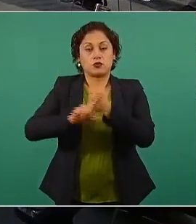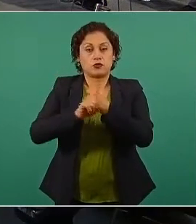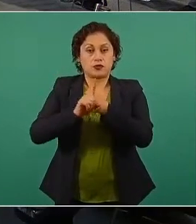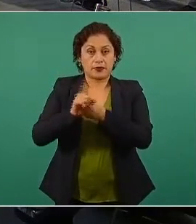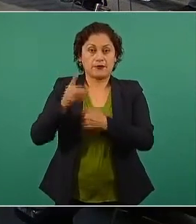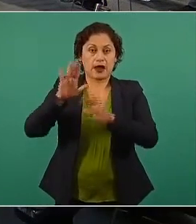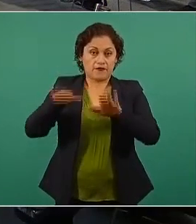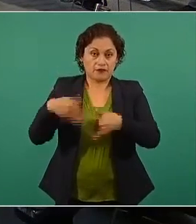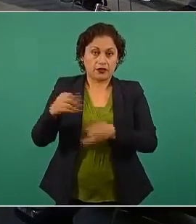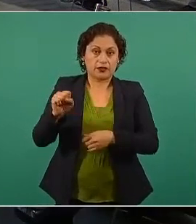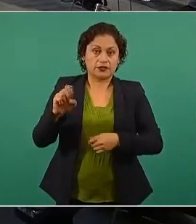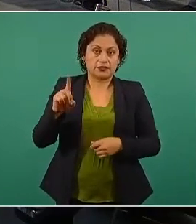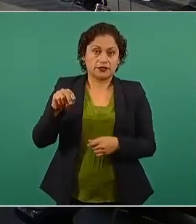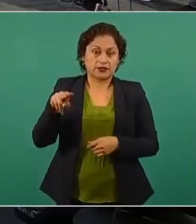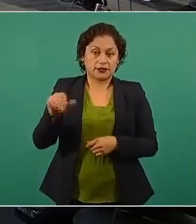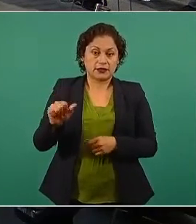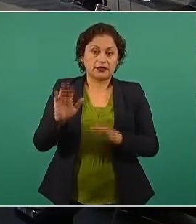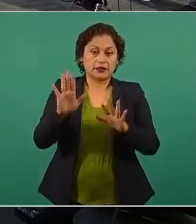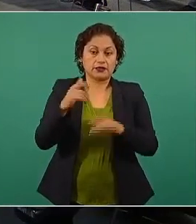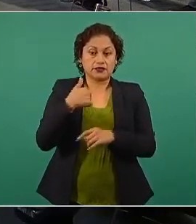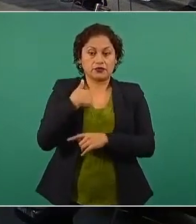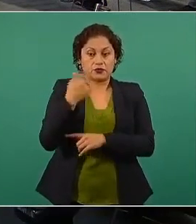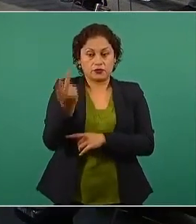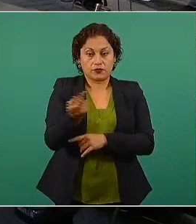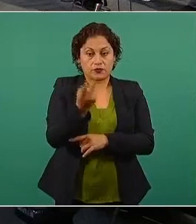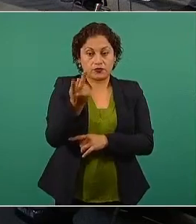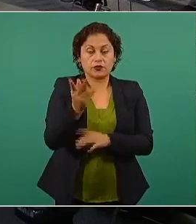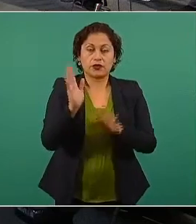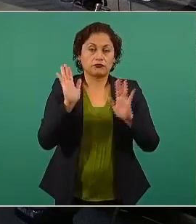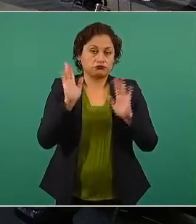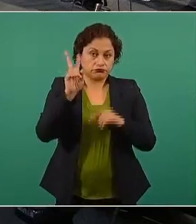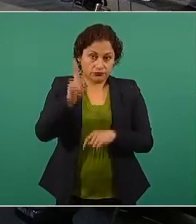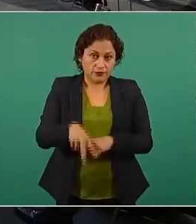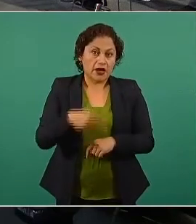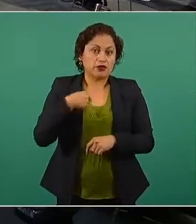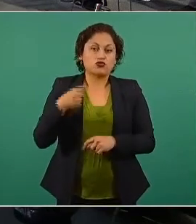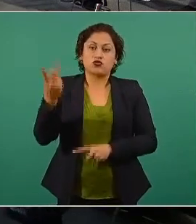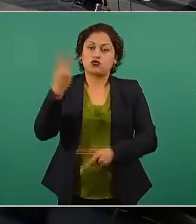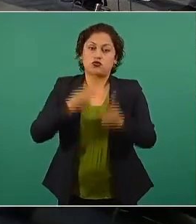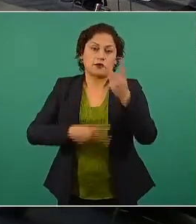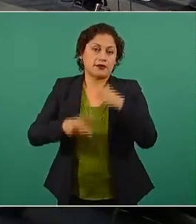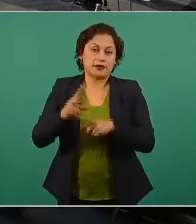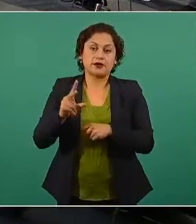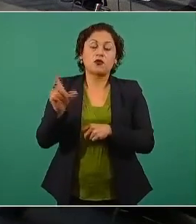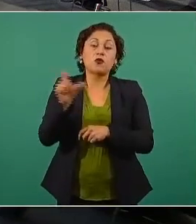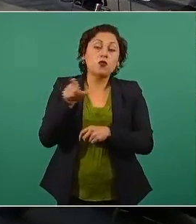preguntar… yo no he estado aquí cuando ha estado aquí el subsecretario Encinas,